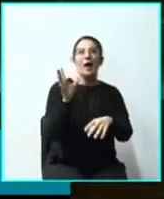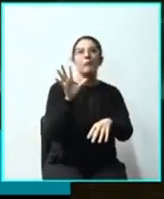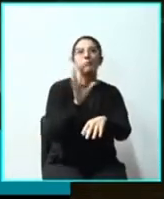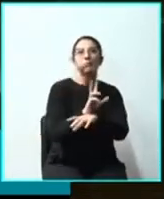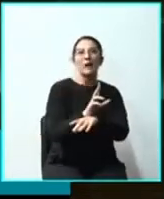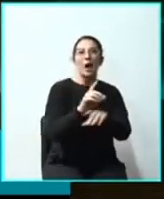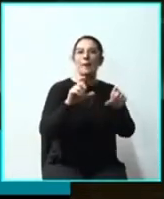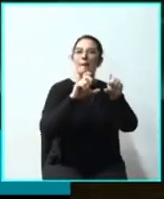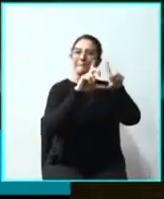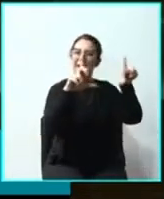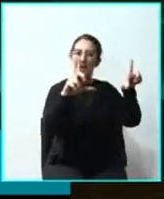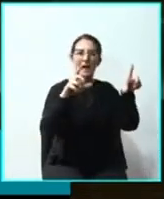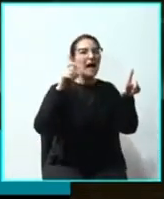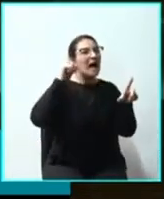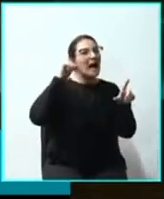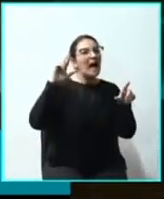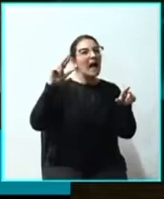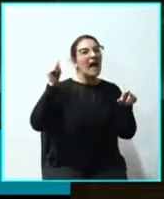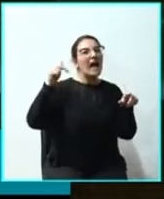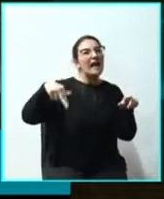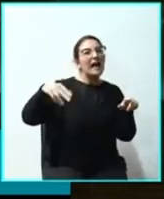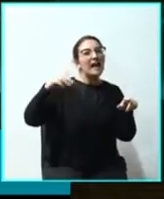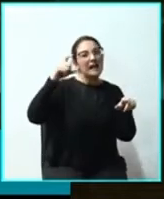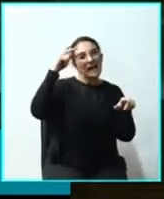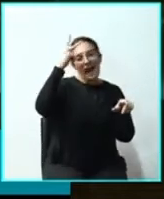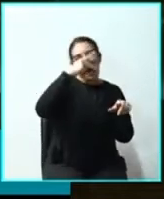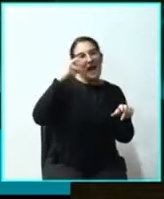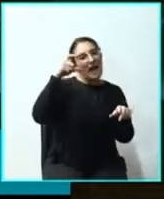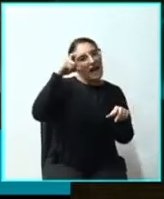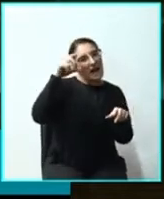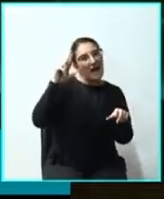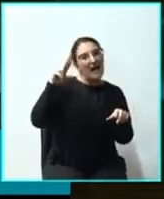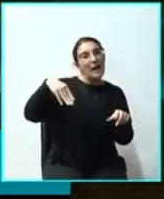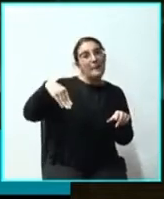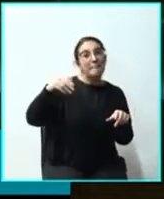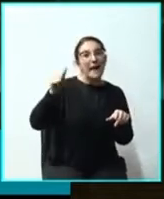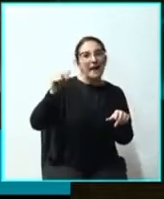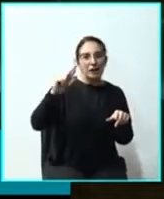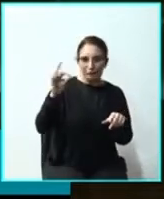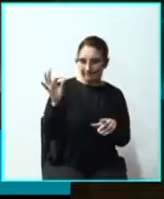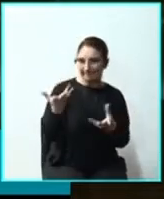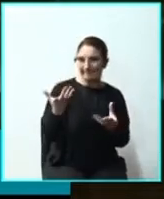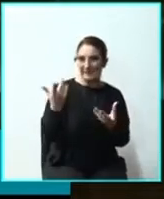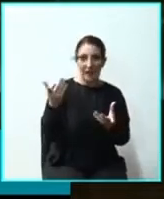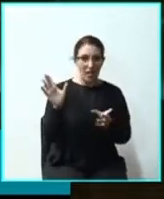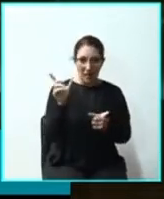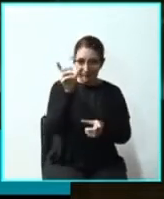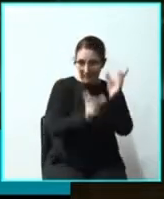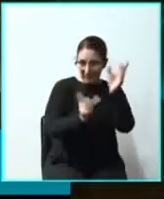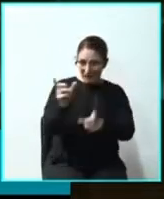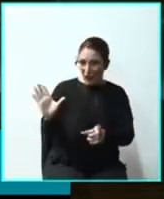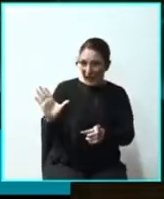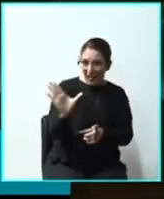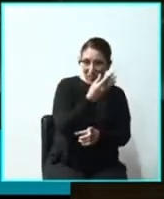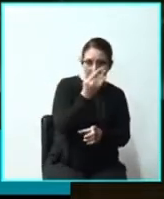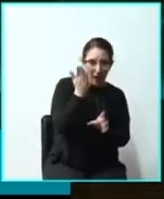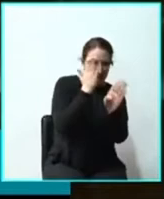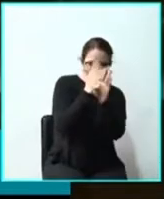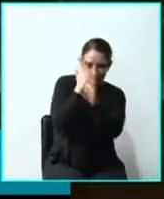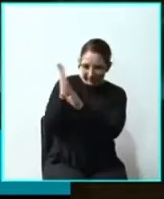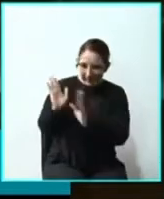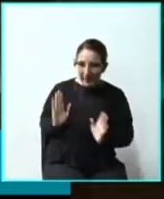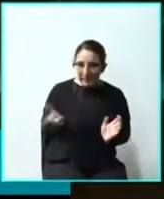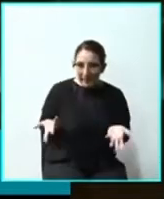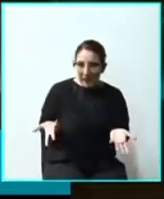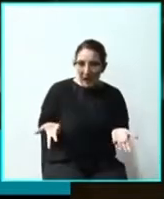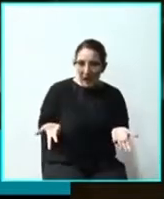general en la ciudad de Buenos Aires, donde todo el mundo va a ser espiado. Y se vulnera la privacidad de las personas.